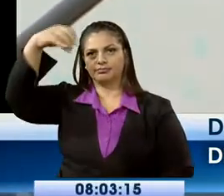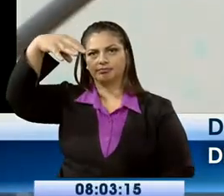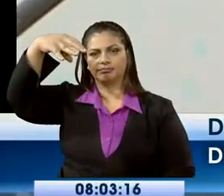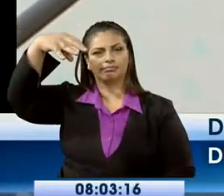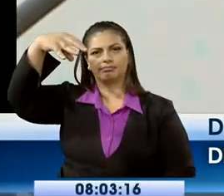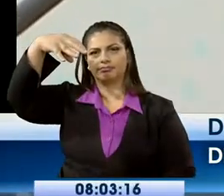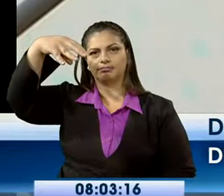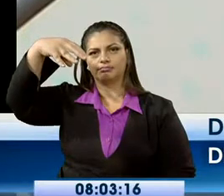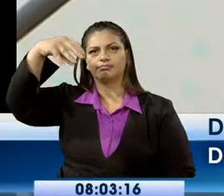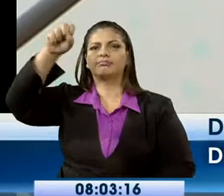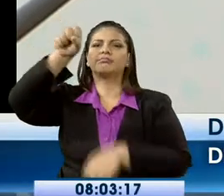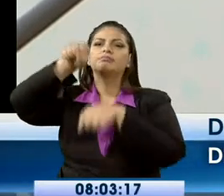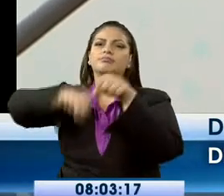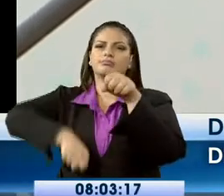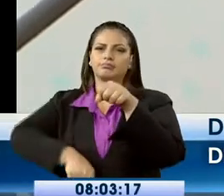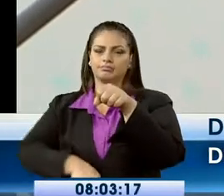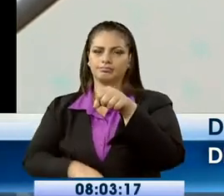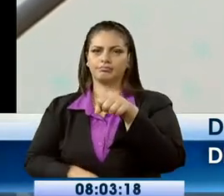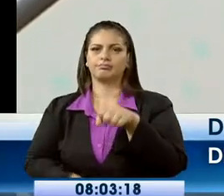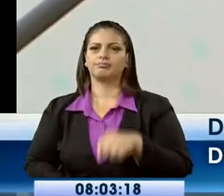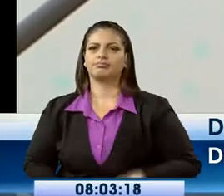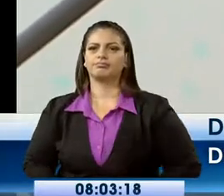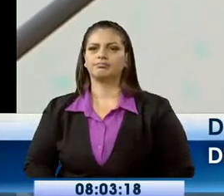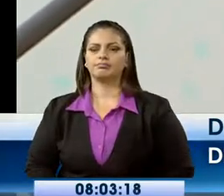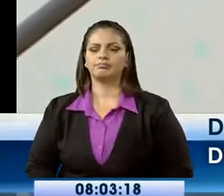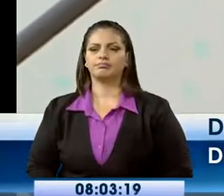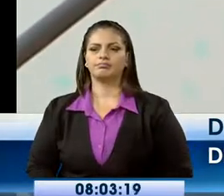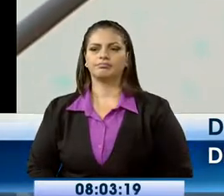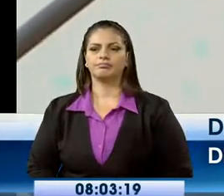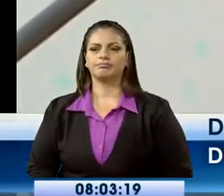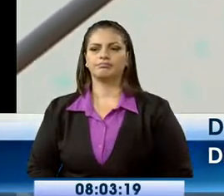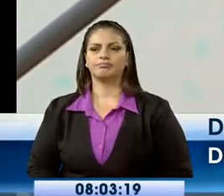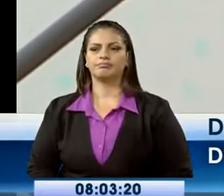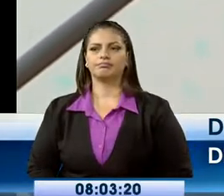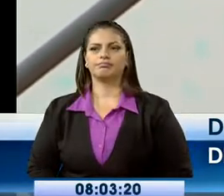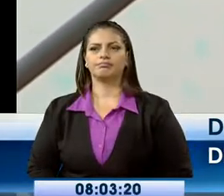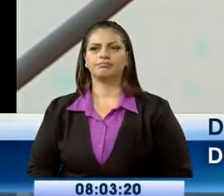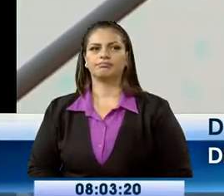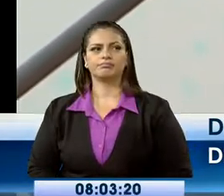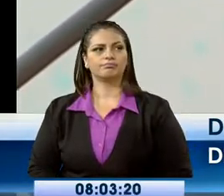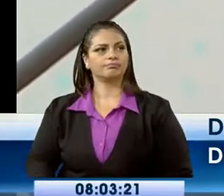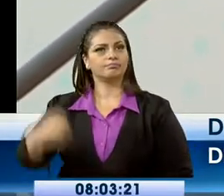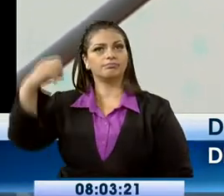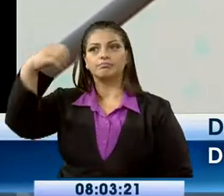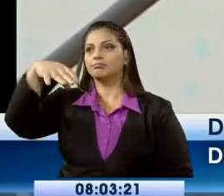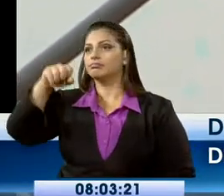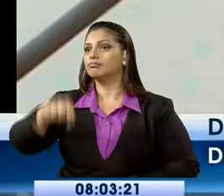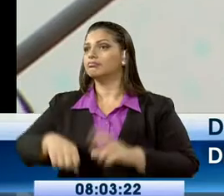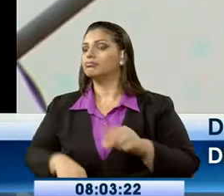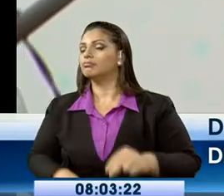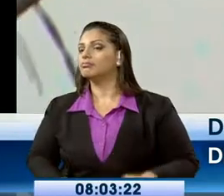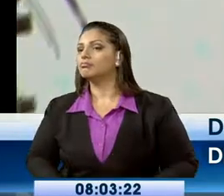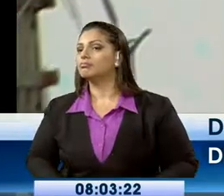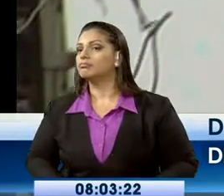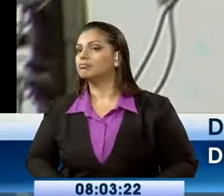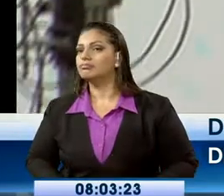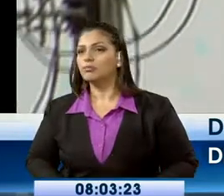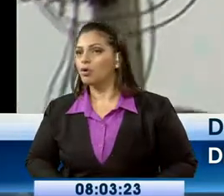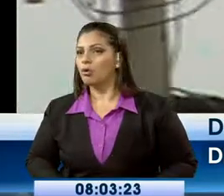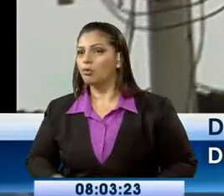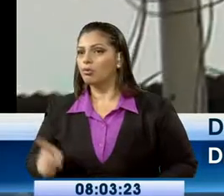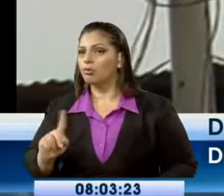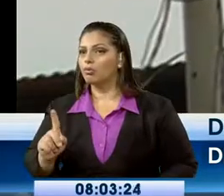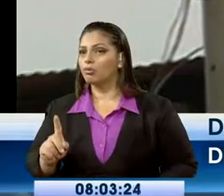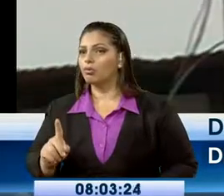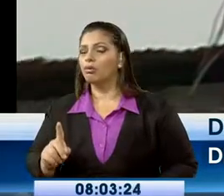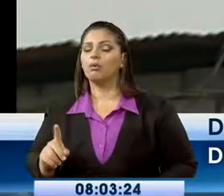no sirve, parece que está averiado, está dañado. En todo caso, vamos a hablar, si prende o no prende. No prende. A ver, vamos a hablar con usted, caballero.